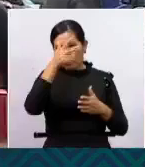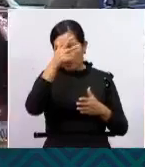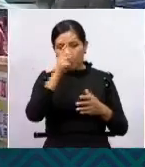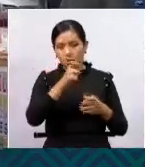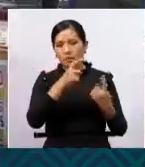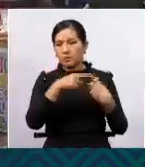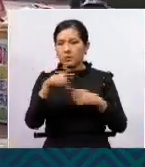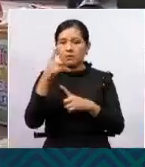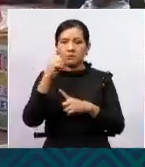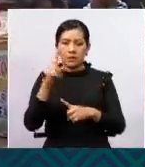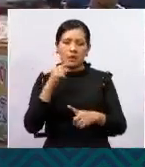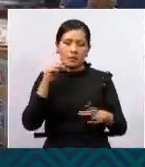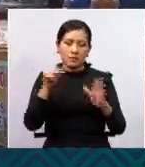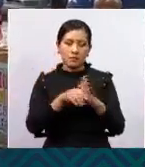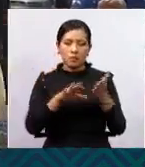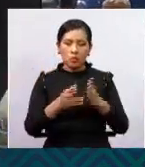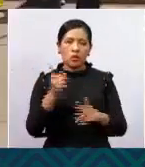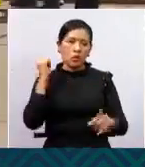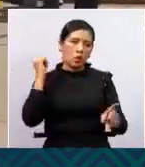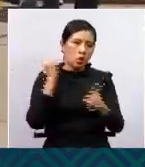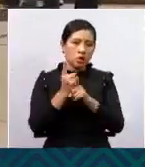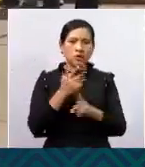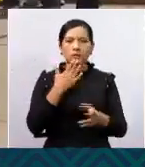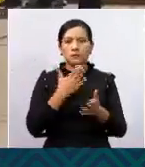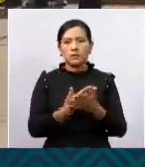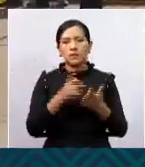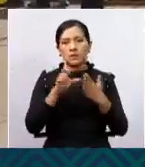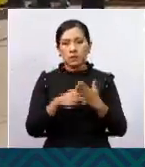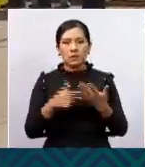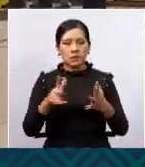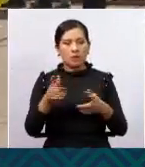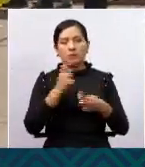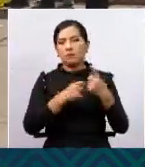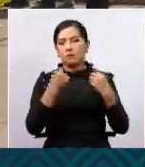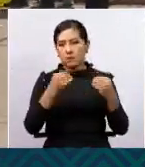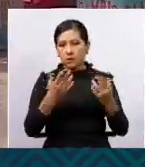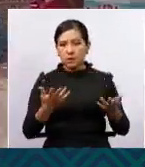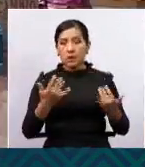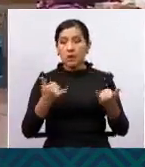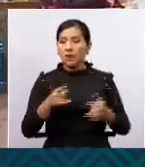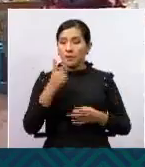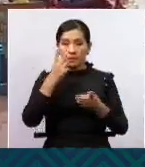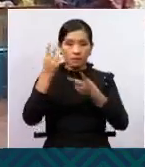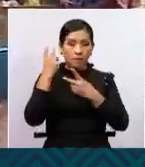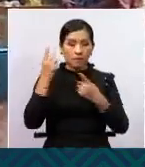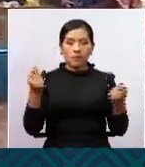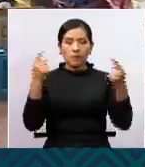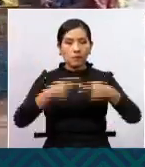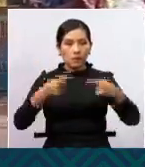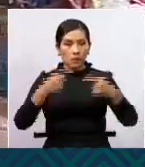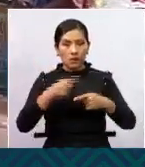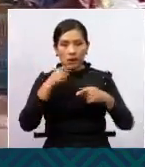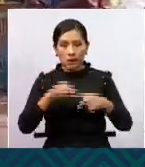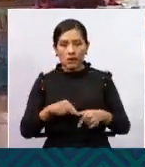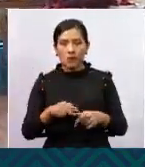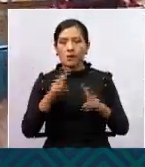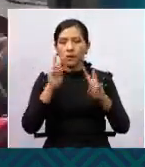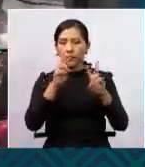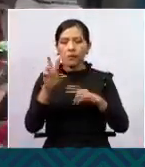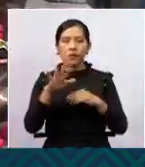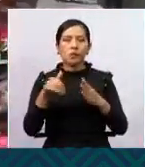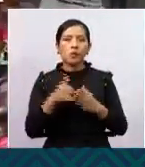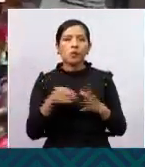haga toda la actividad correspondiente estamos aquí en la localidad de sabadero para ver también el tema de del